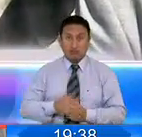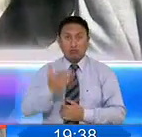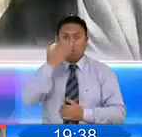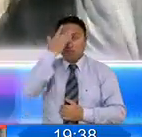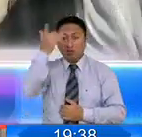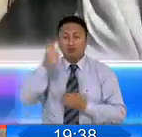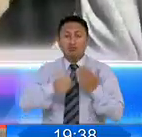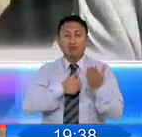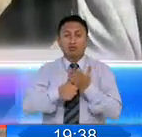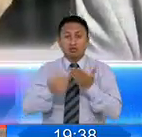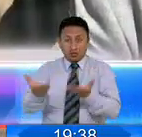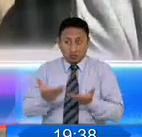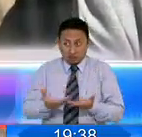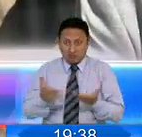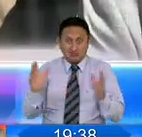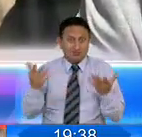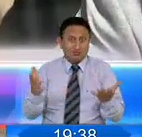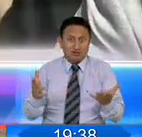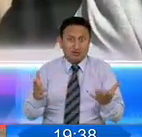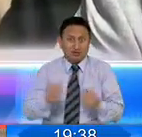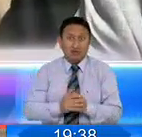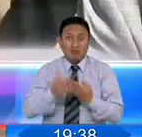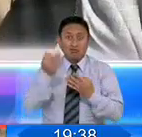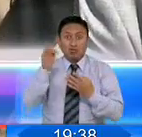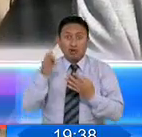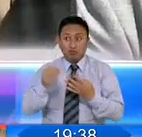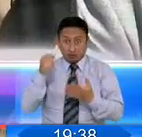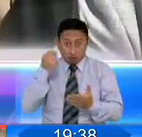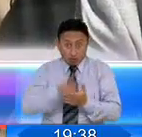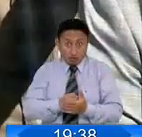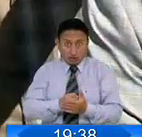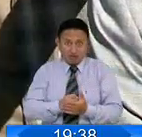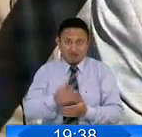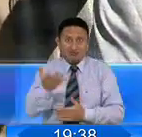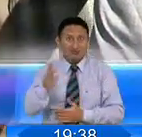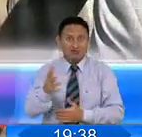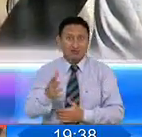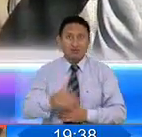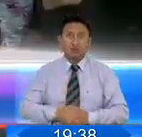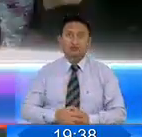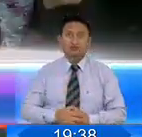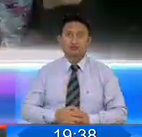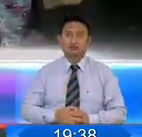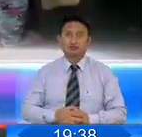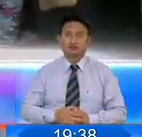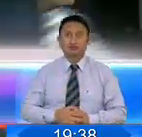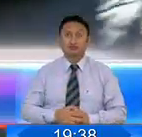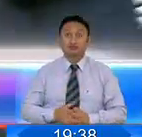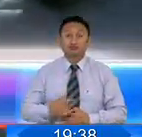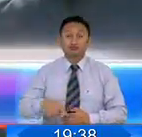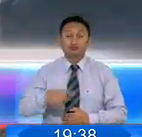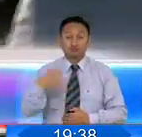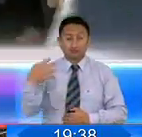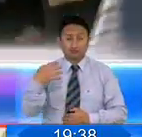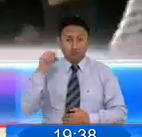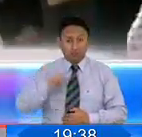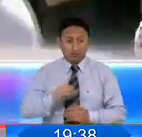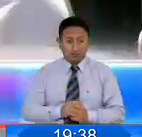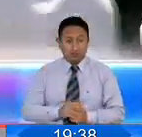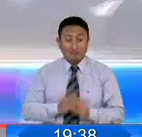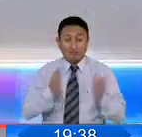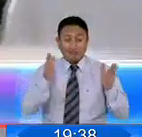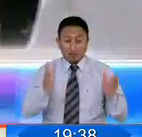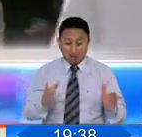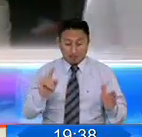ministerio no nos dan el presupuesto para adquirir las prendas de bioseguridad. Garantías para que sean incluidos en la fase piloto